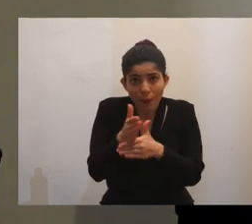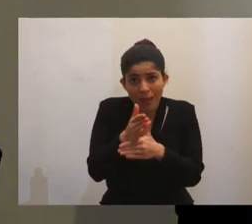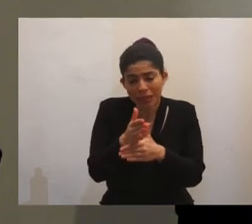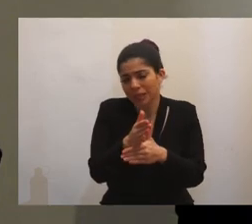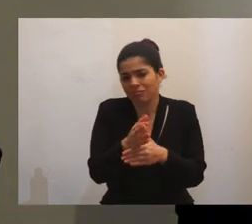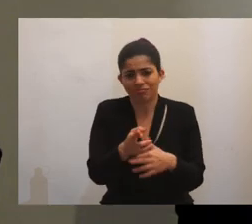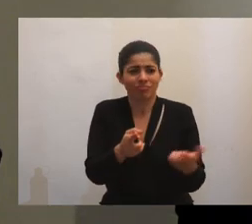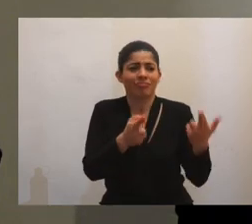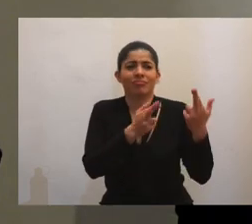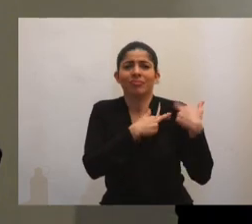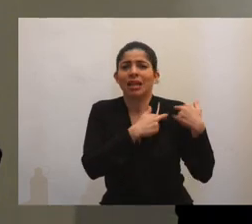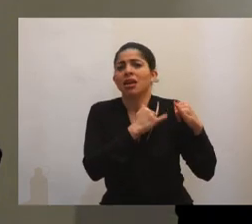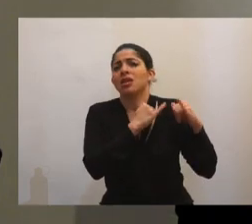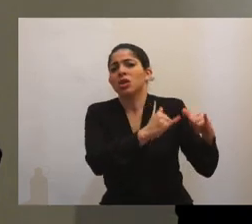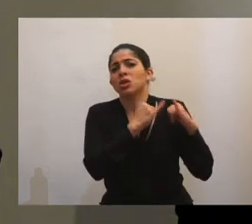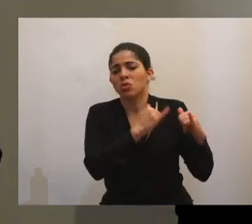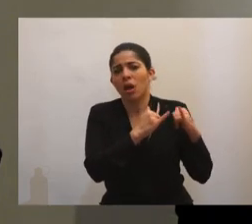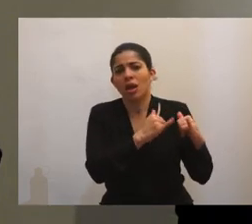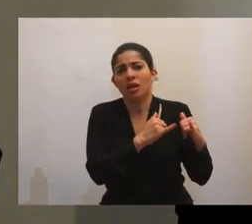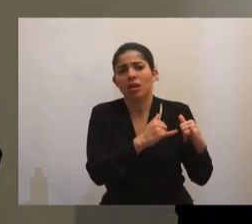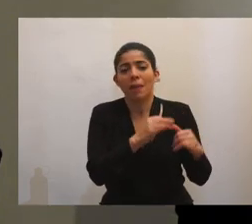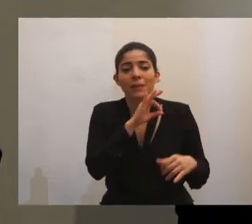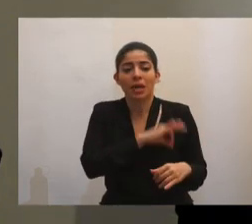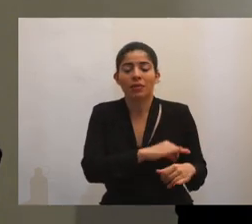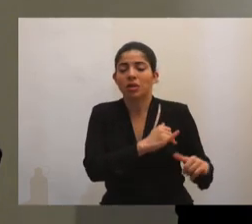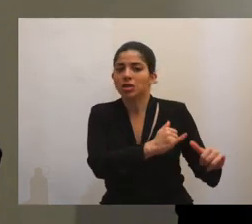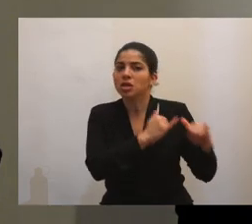mismas responsabilidades, mismos